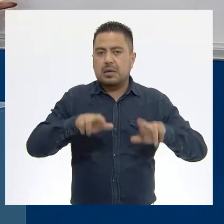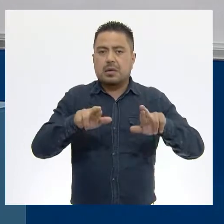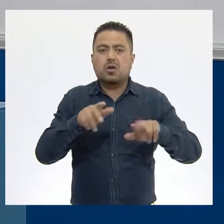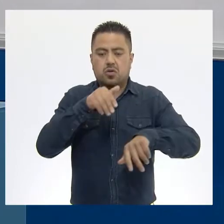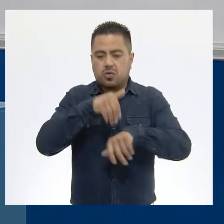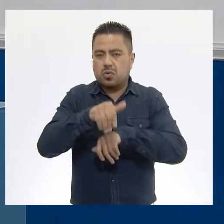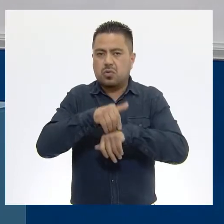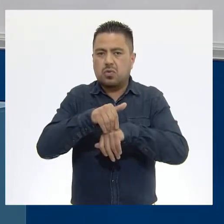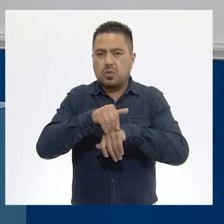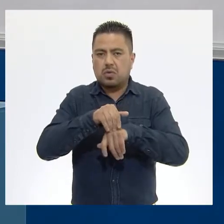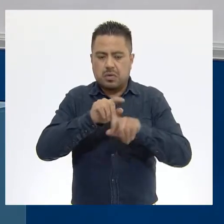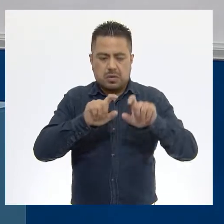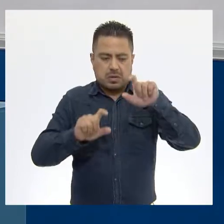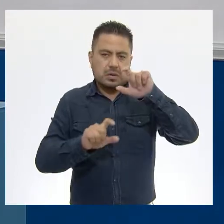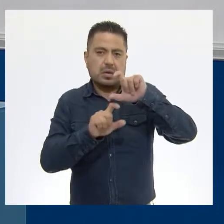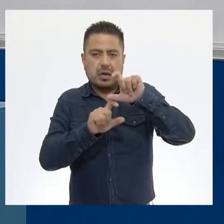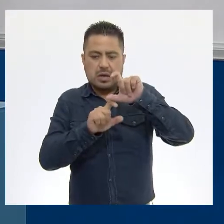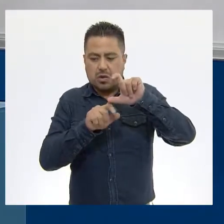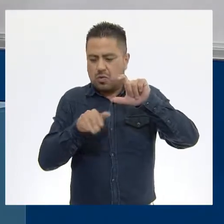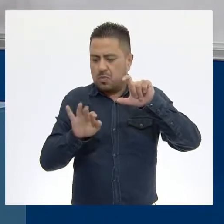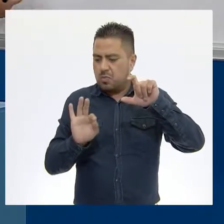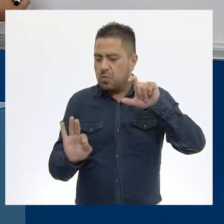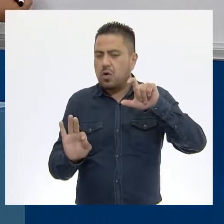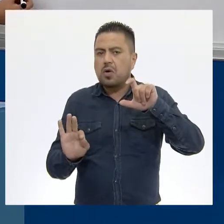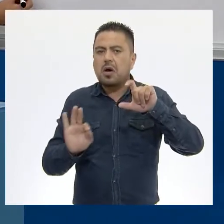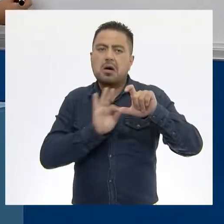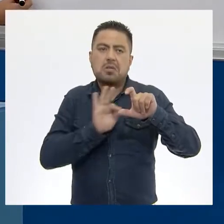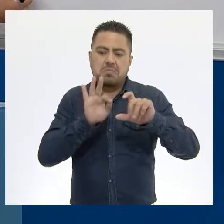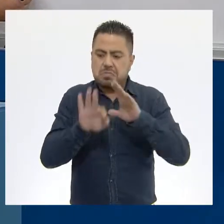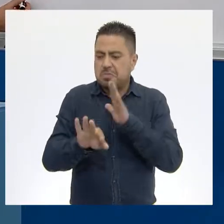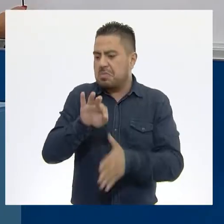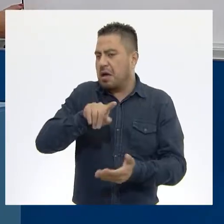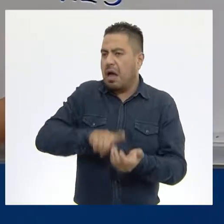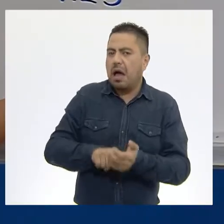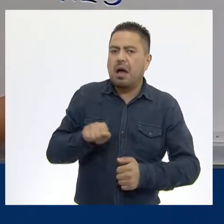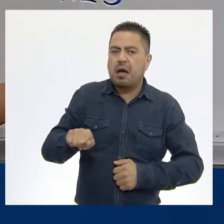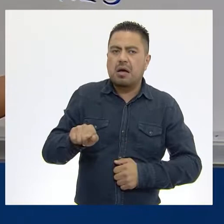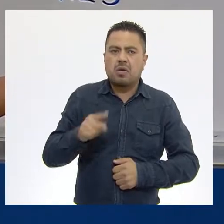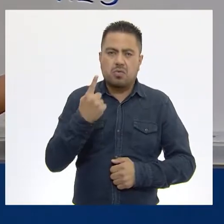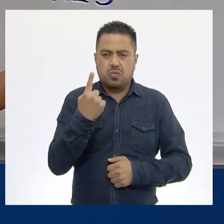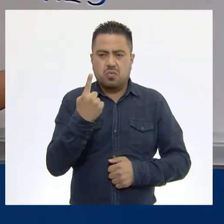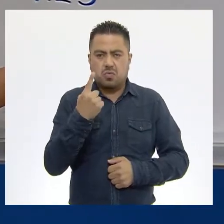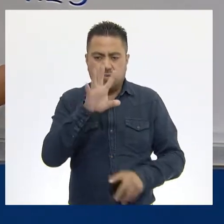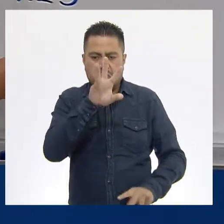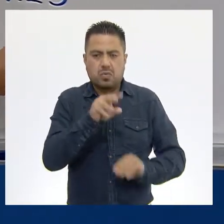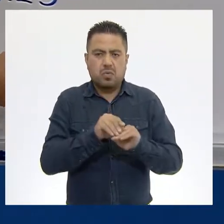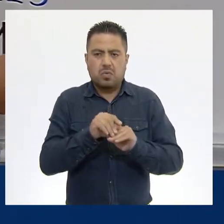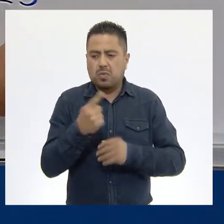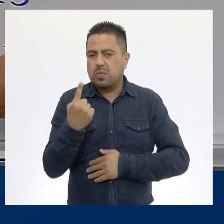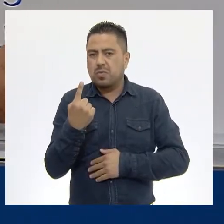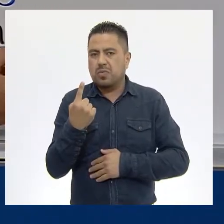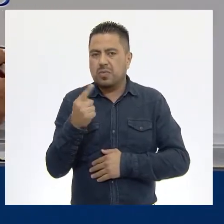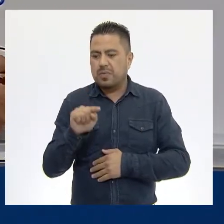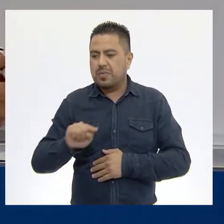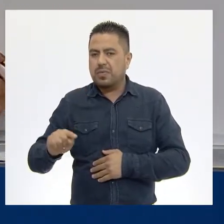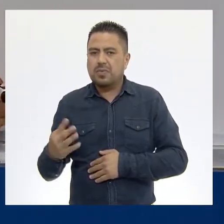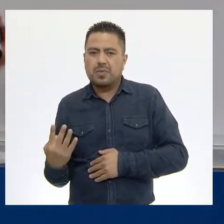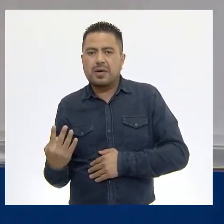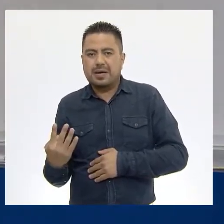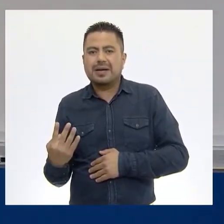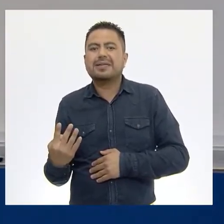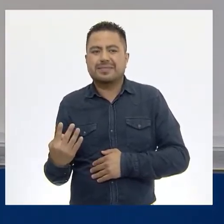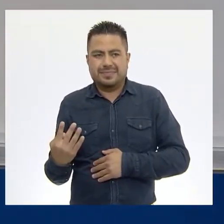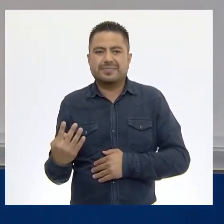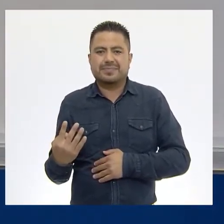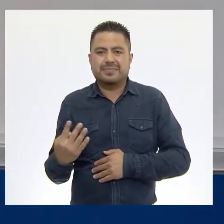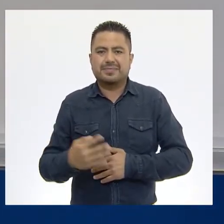este número decimal en número fraccionario, una opción podría ser un entero. 1/4.